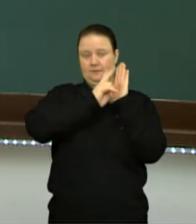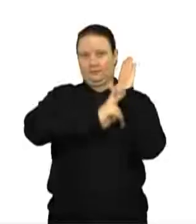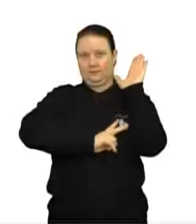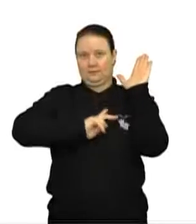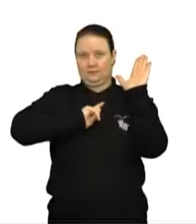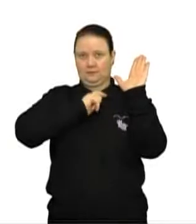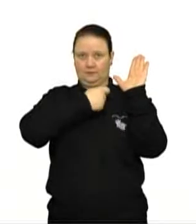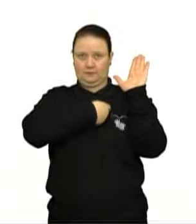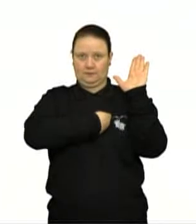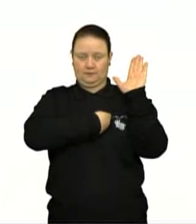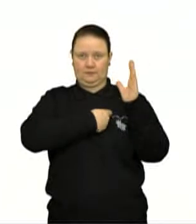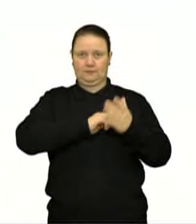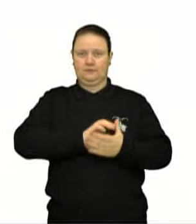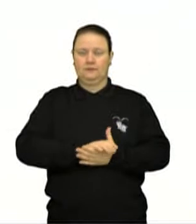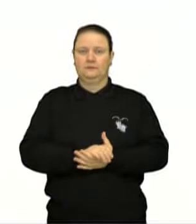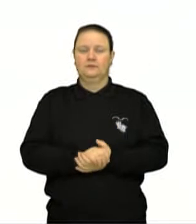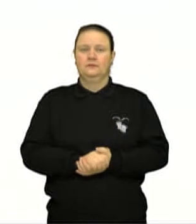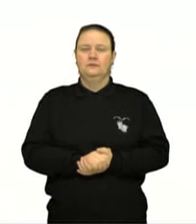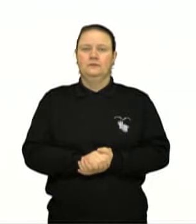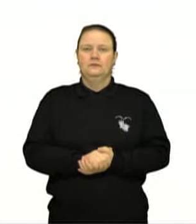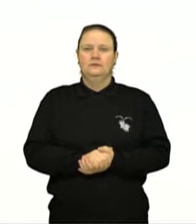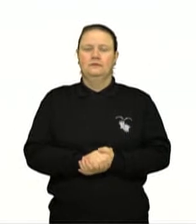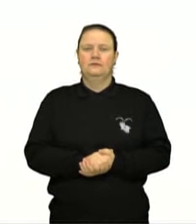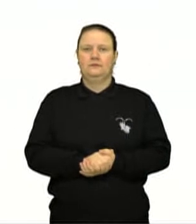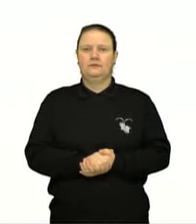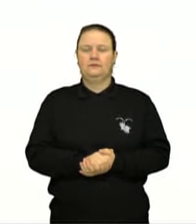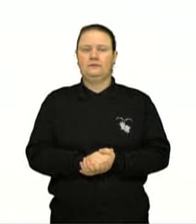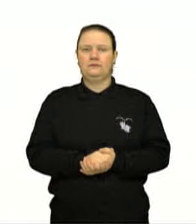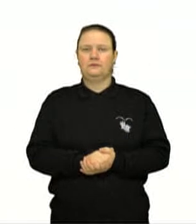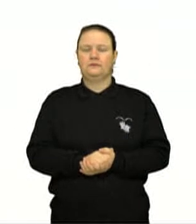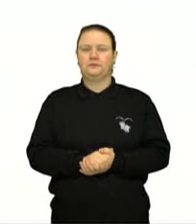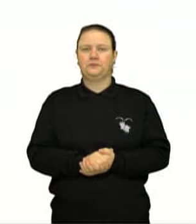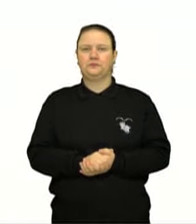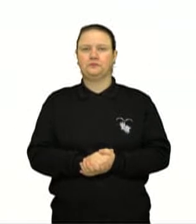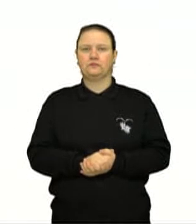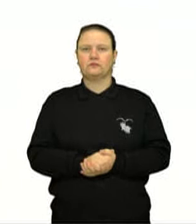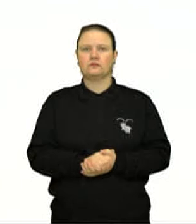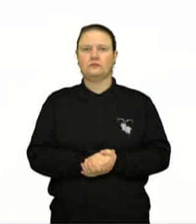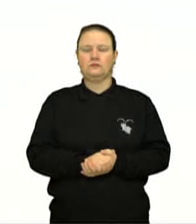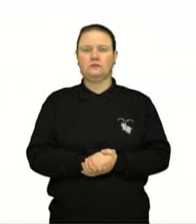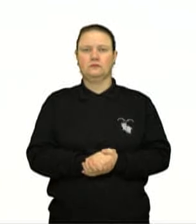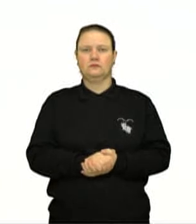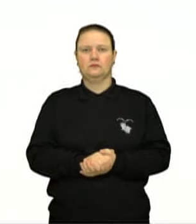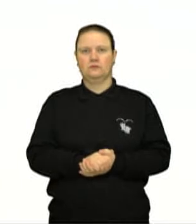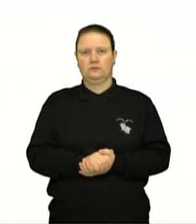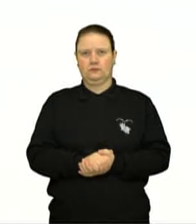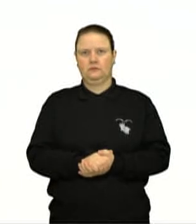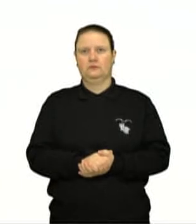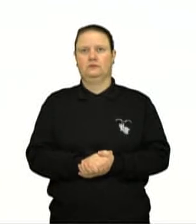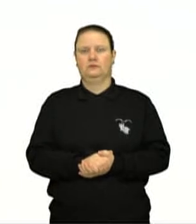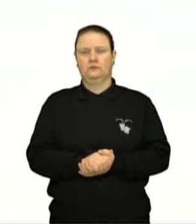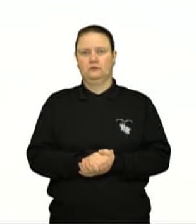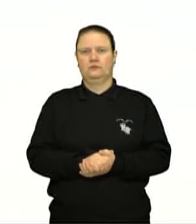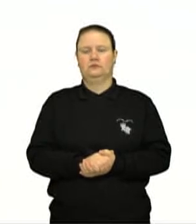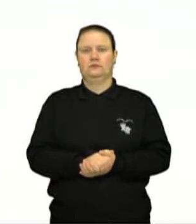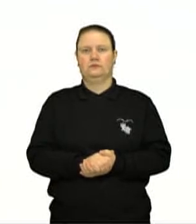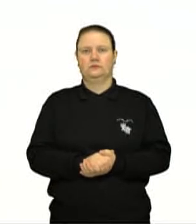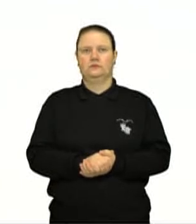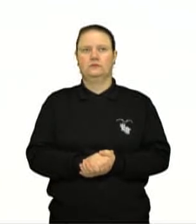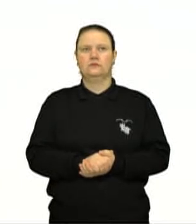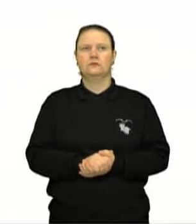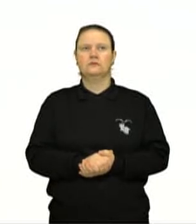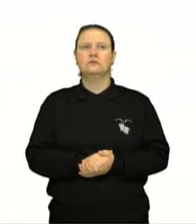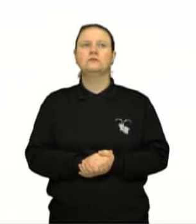palavras peligrosas, bromeaba Eduardo para quitarle hierro al asunto. Al terminar la